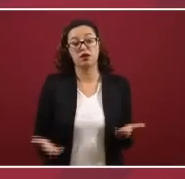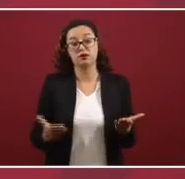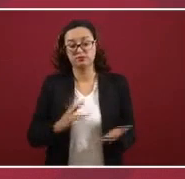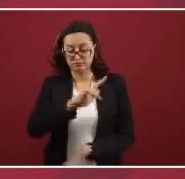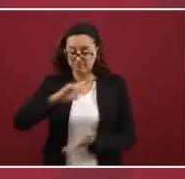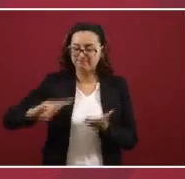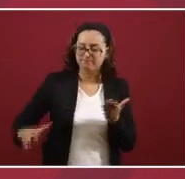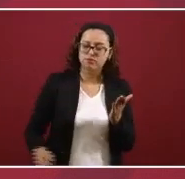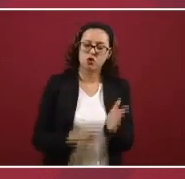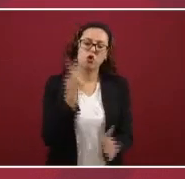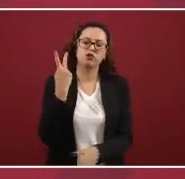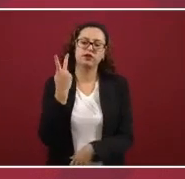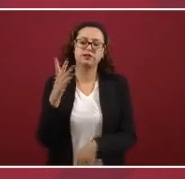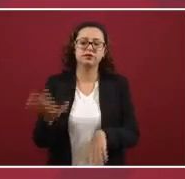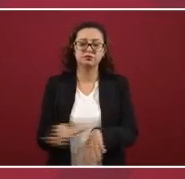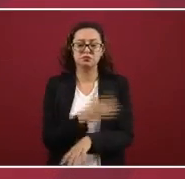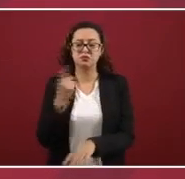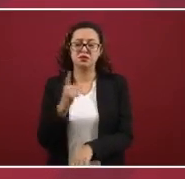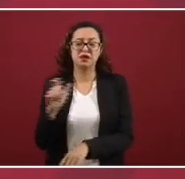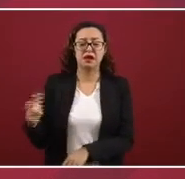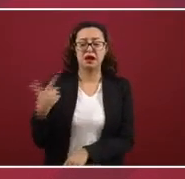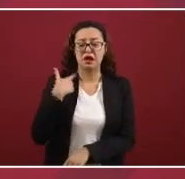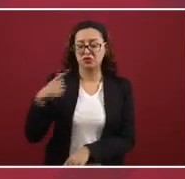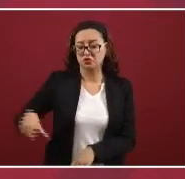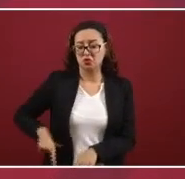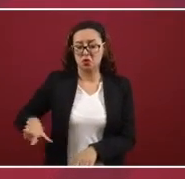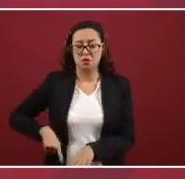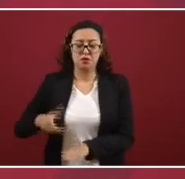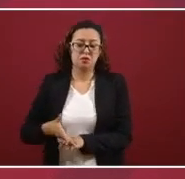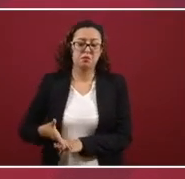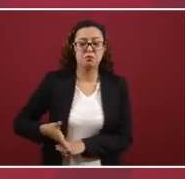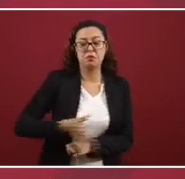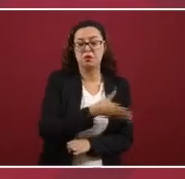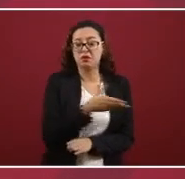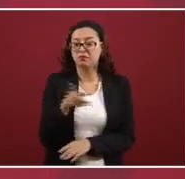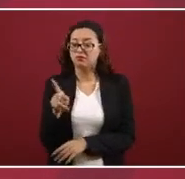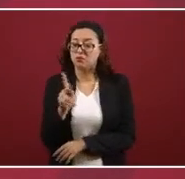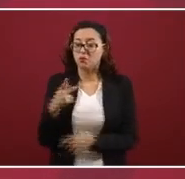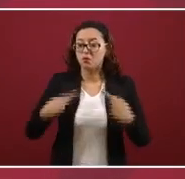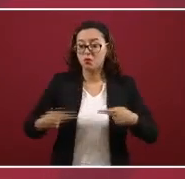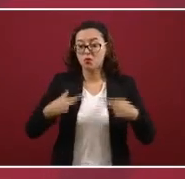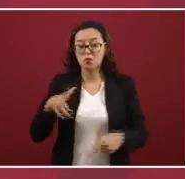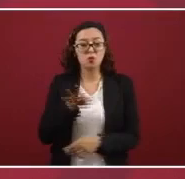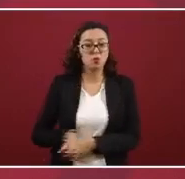Se abandonó por completo al pueblo y nuestro propósito es